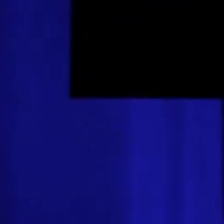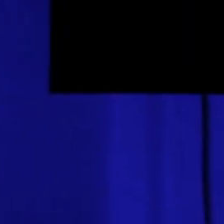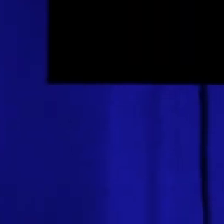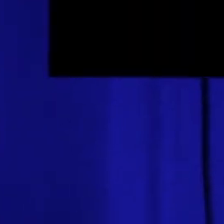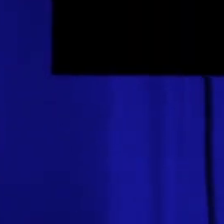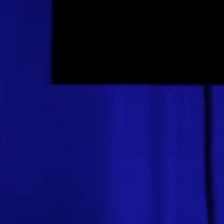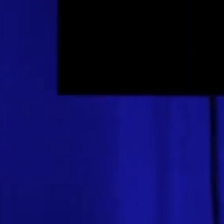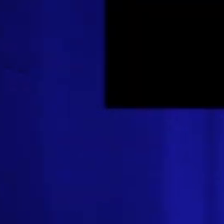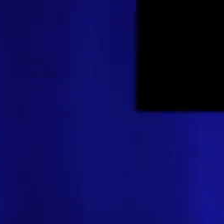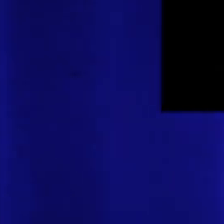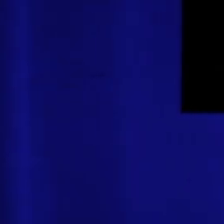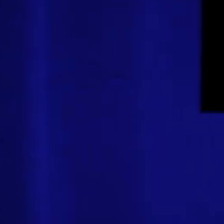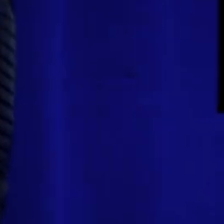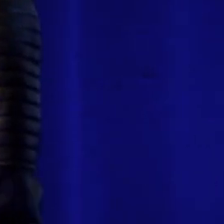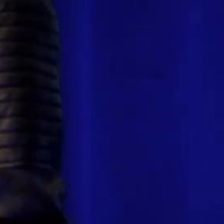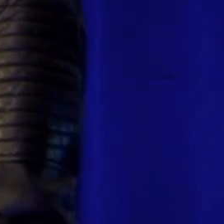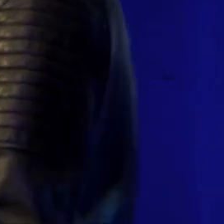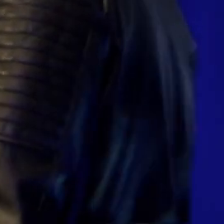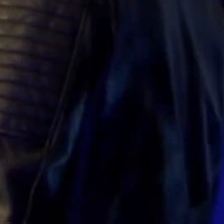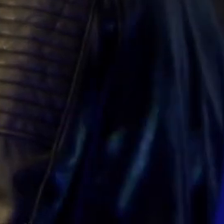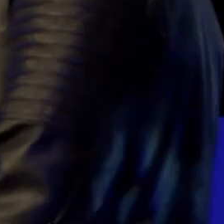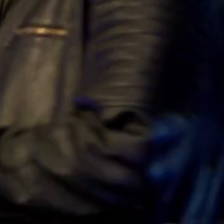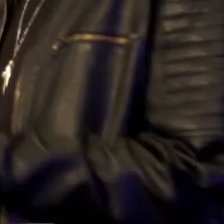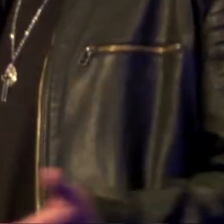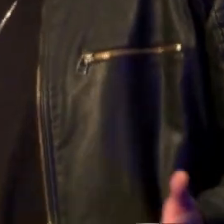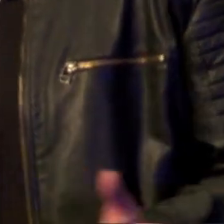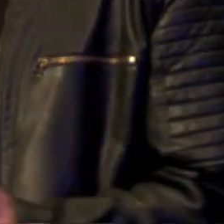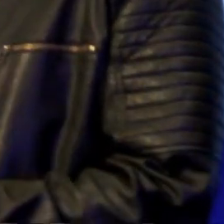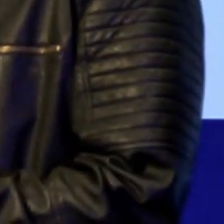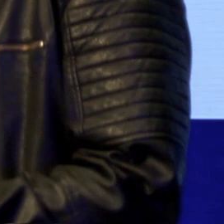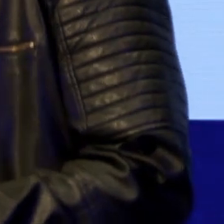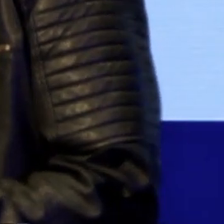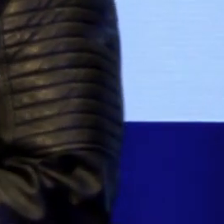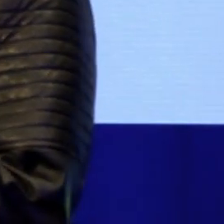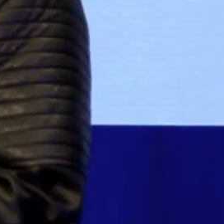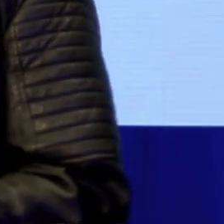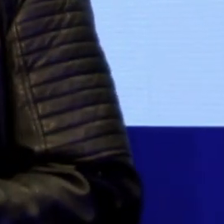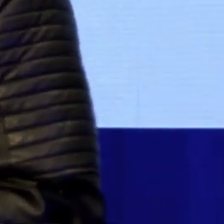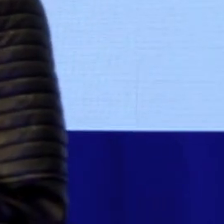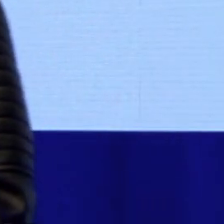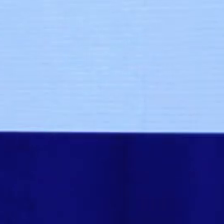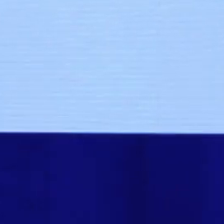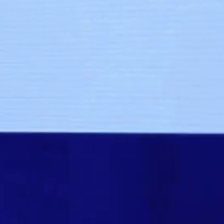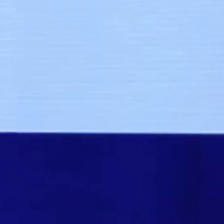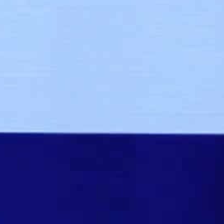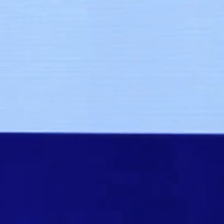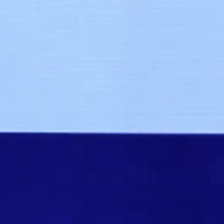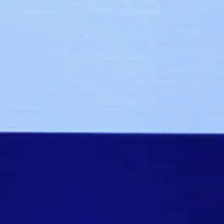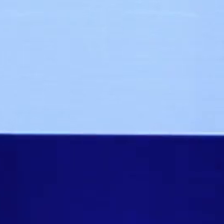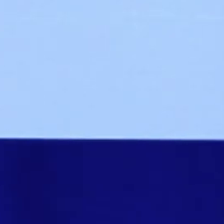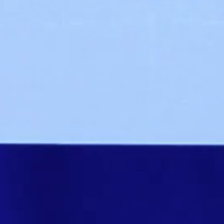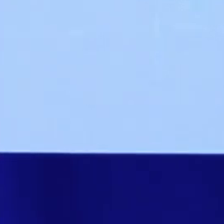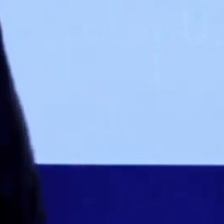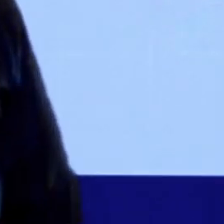chica revolucionaria era la madre de mi hija ya no es mi pareja aunque sigue siendo una persona muy importante en mi vida y mi chica